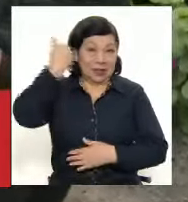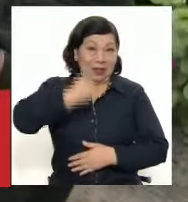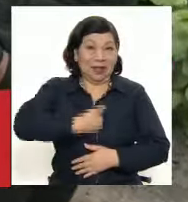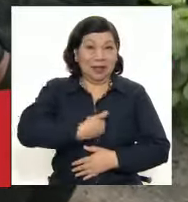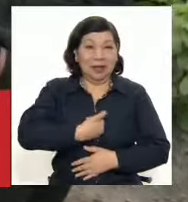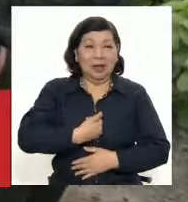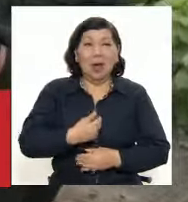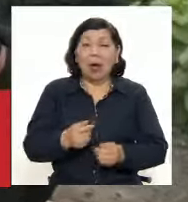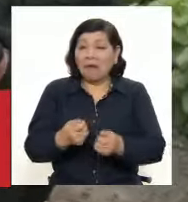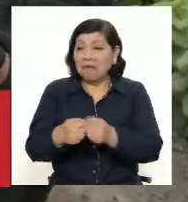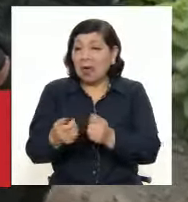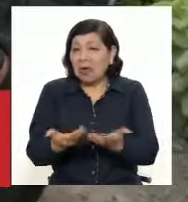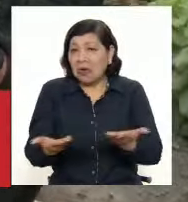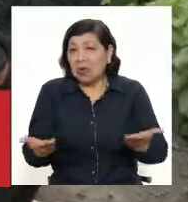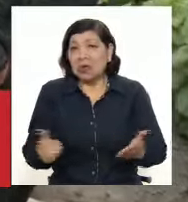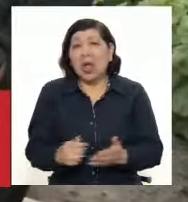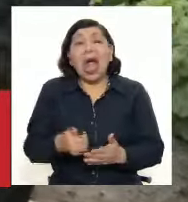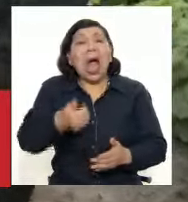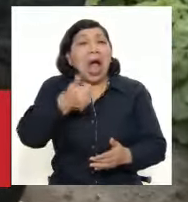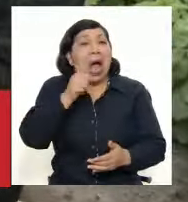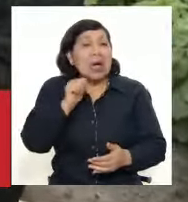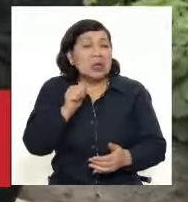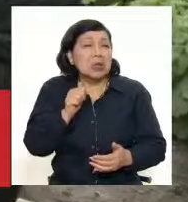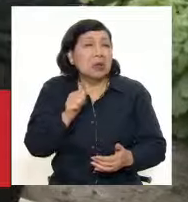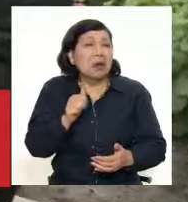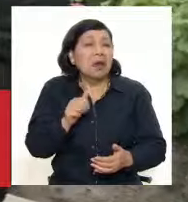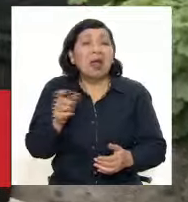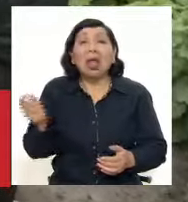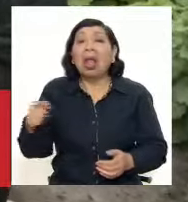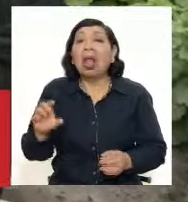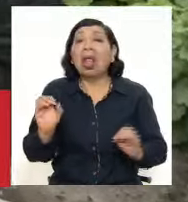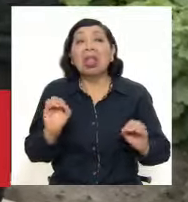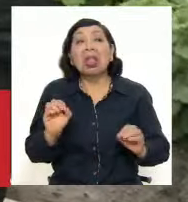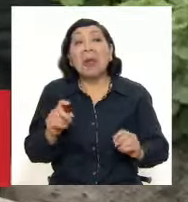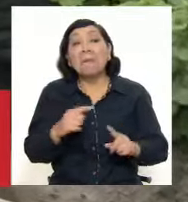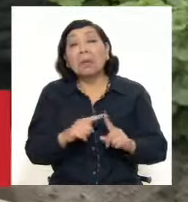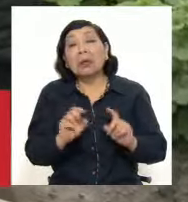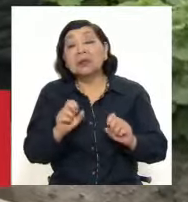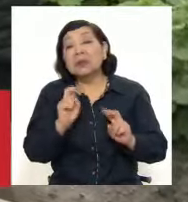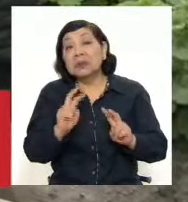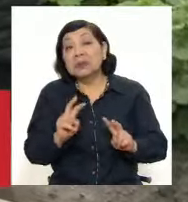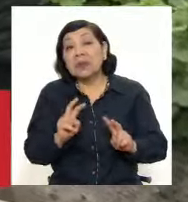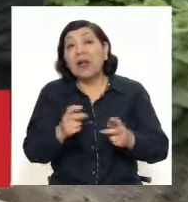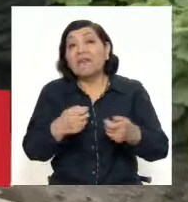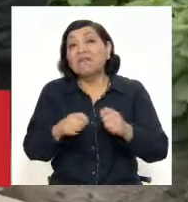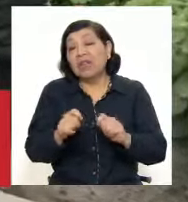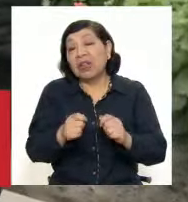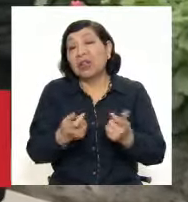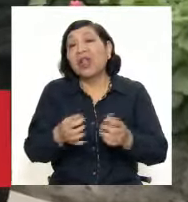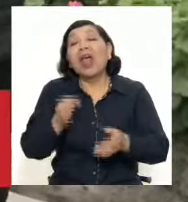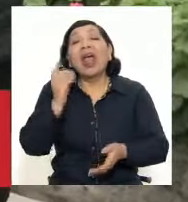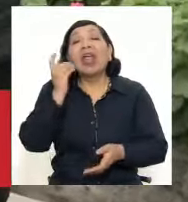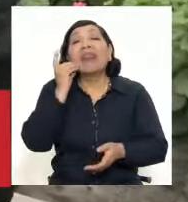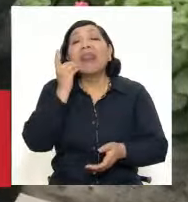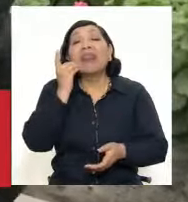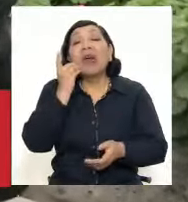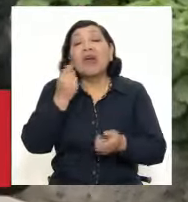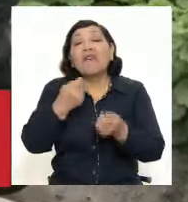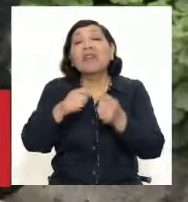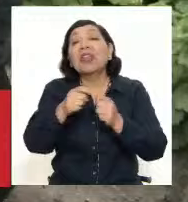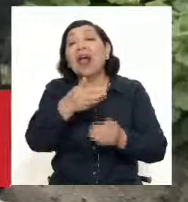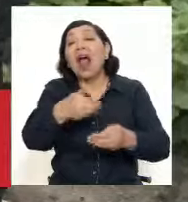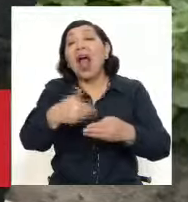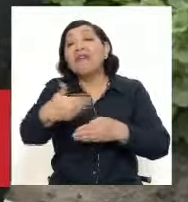algunos souvenirs incluso lo vendían ayer. Todavía no lo hemos visto, pero sí hemos visto que están vendiendo mucho desayuno. Los comerciantes